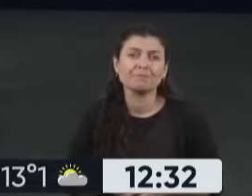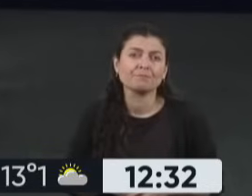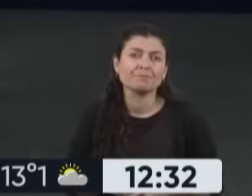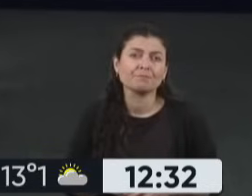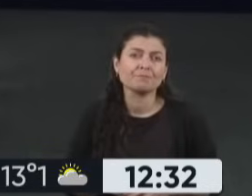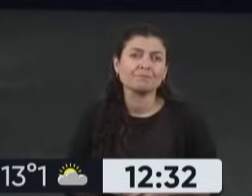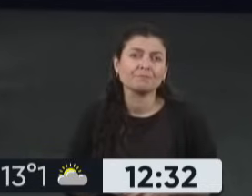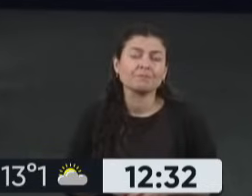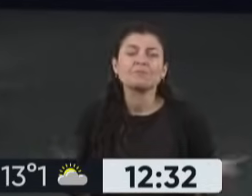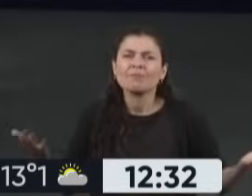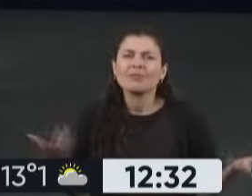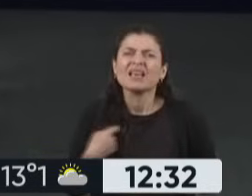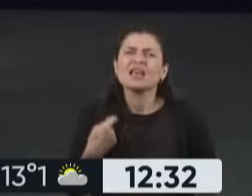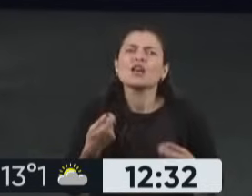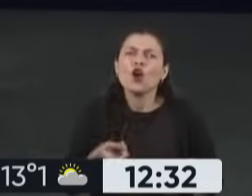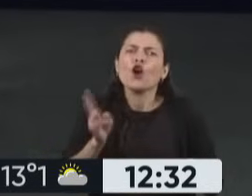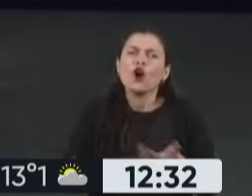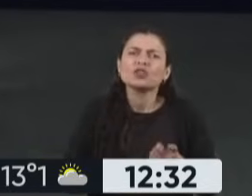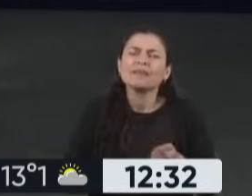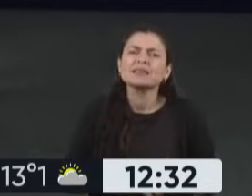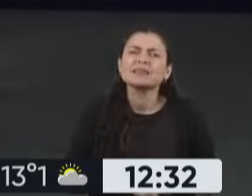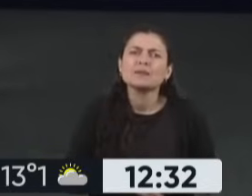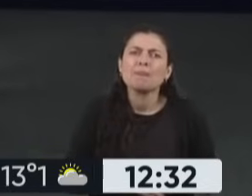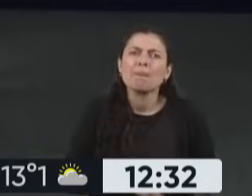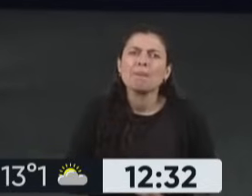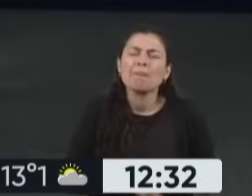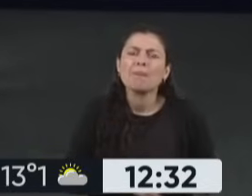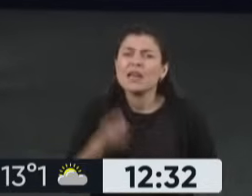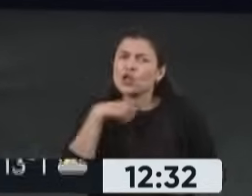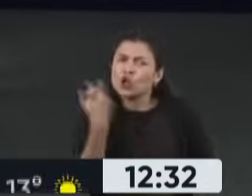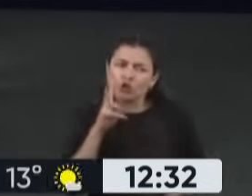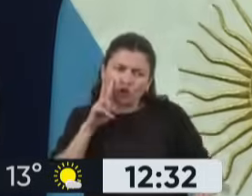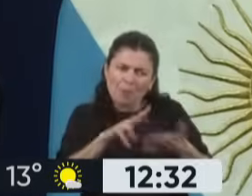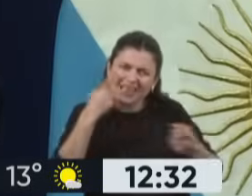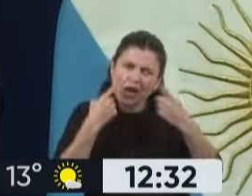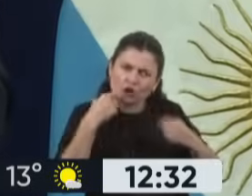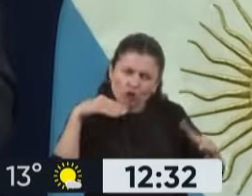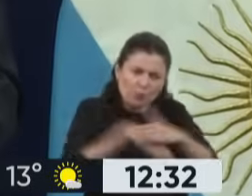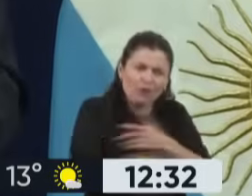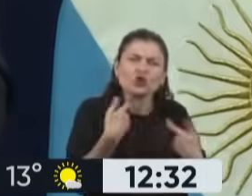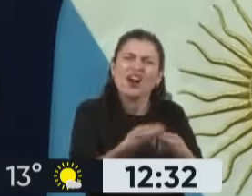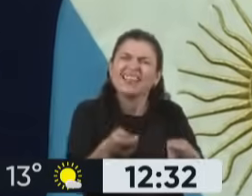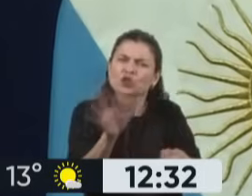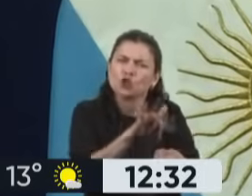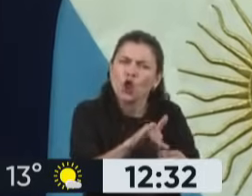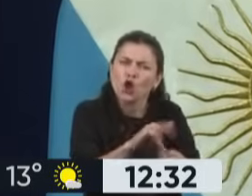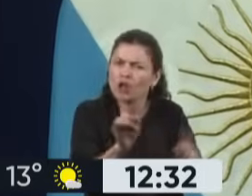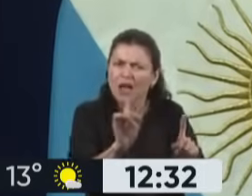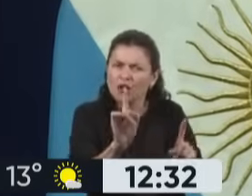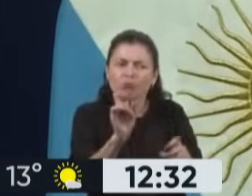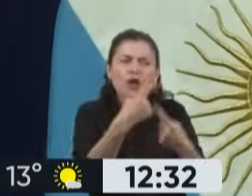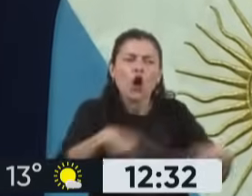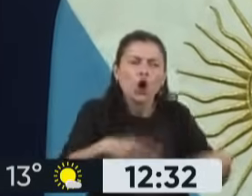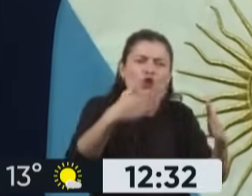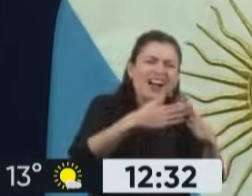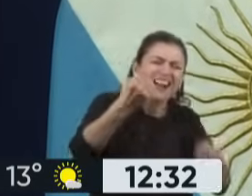Insisto, el régimen establece claramente que no vamos a mirar ni los consumos personales ni el incremento patrimonial para quienes adhieren al